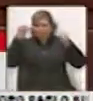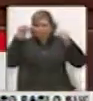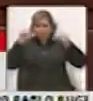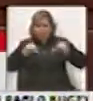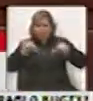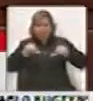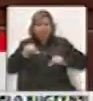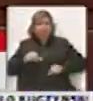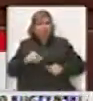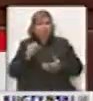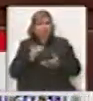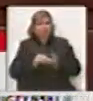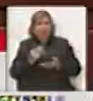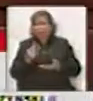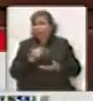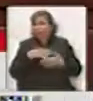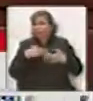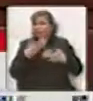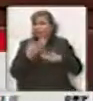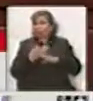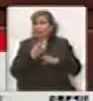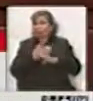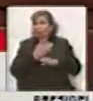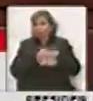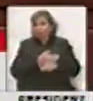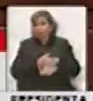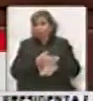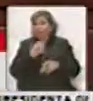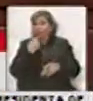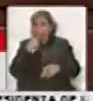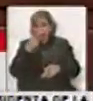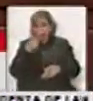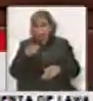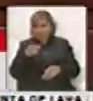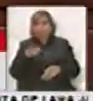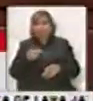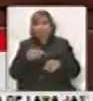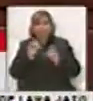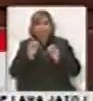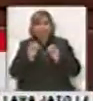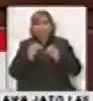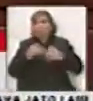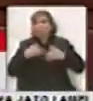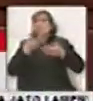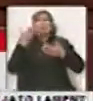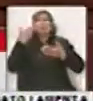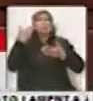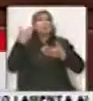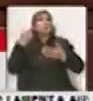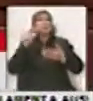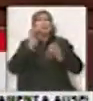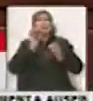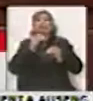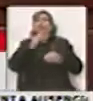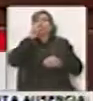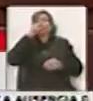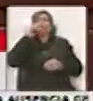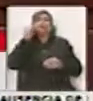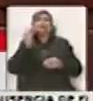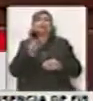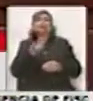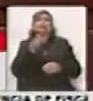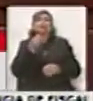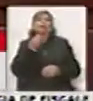y hacer que simplemente no puedan seguir adelante. Esas cooperativas, presidente, son las que le hicieron frente al narcotráfico porque